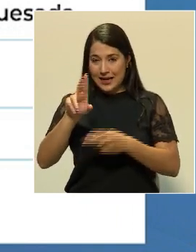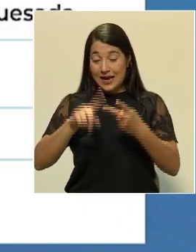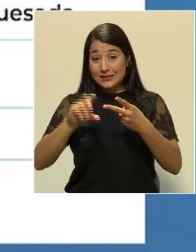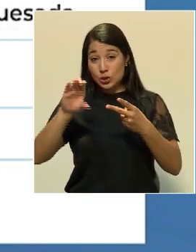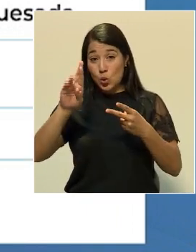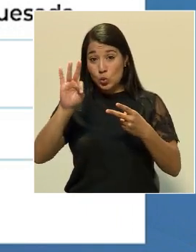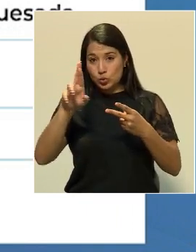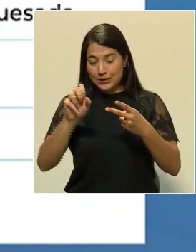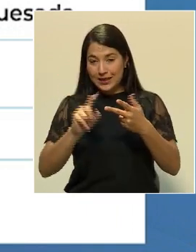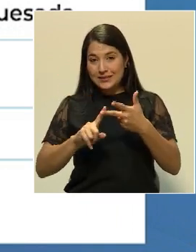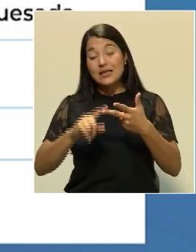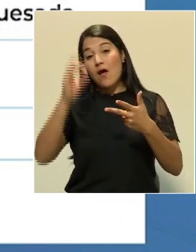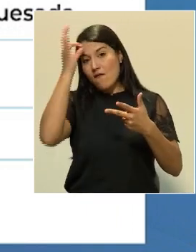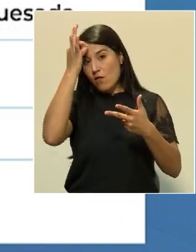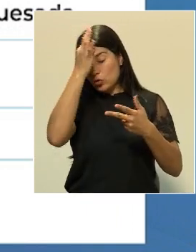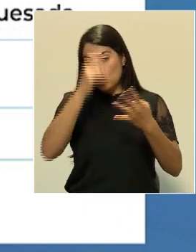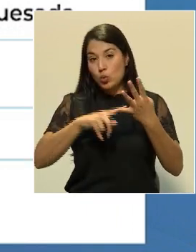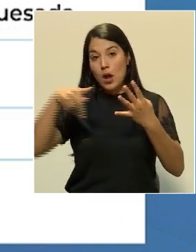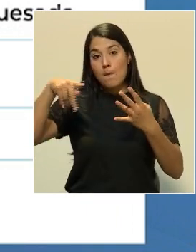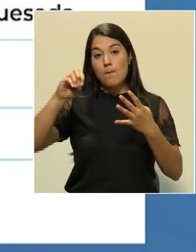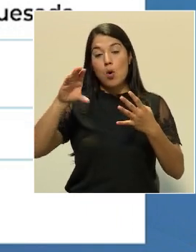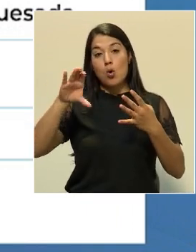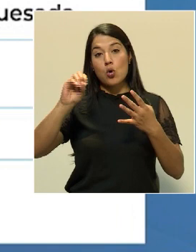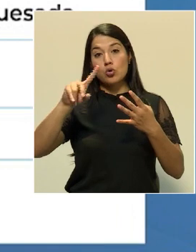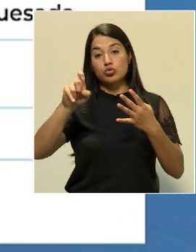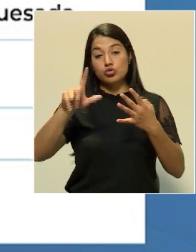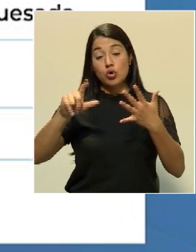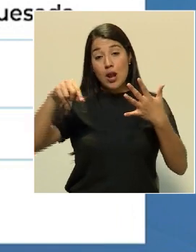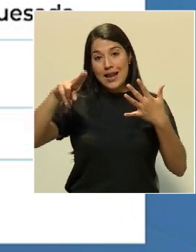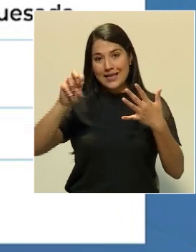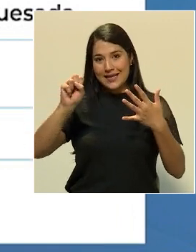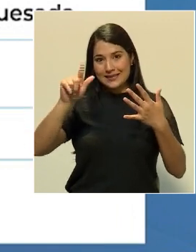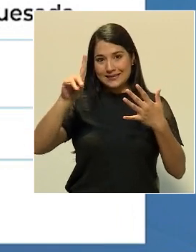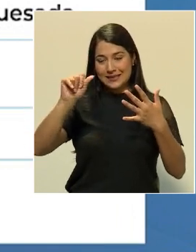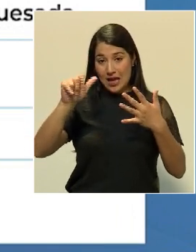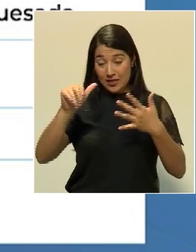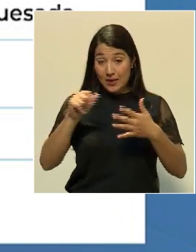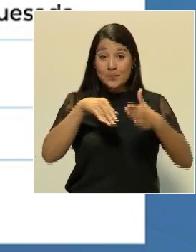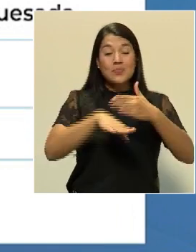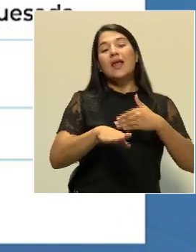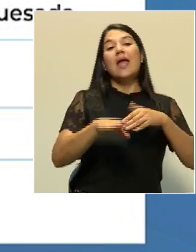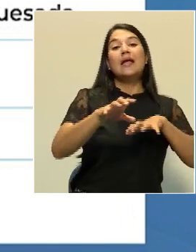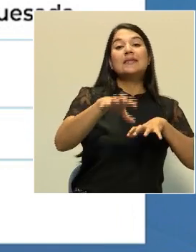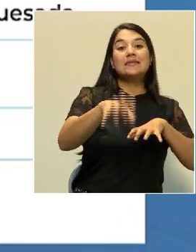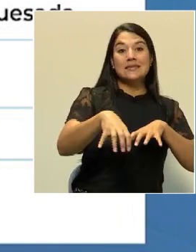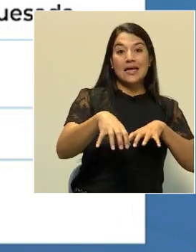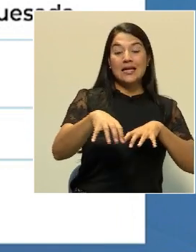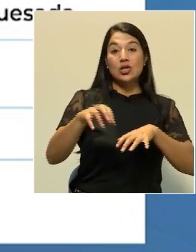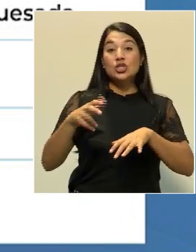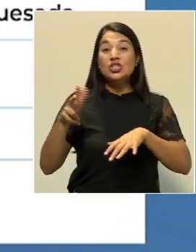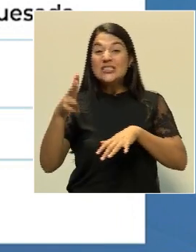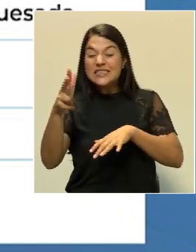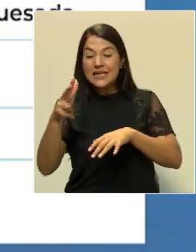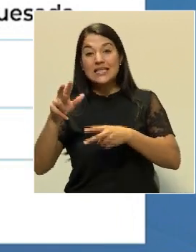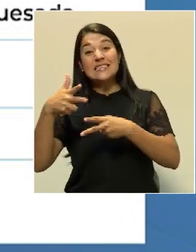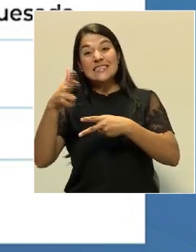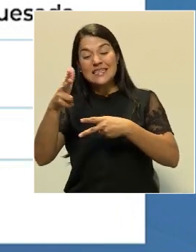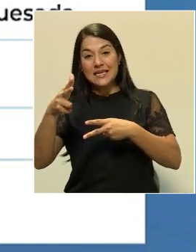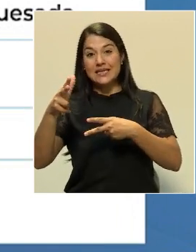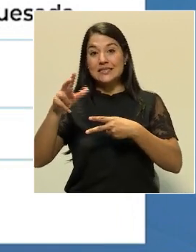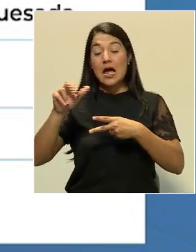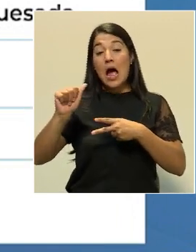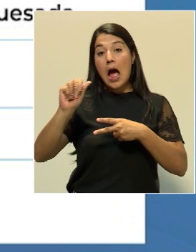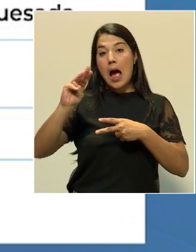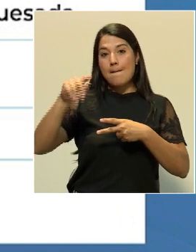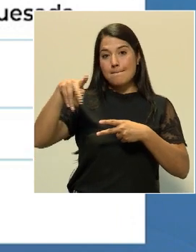Fortuna, Pocosol y Quesada; en Los Chiles, los distritos de Amparo y Los Chiles; en el cantón de Orotina,